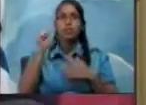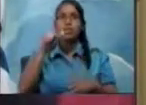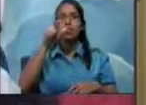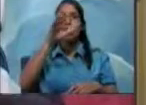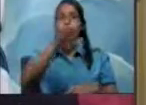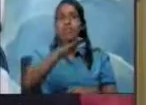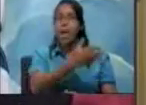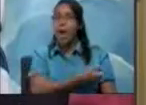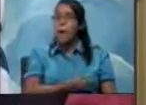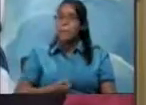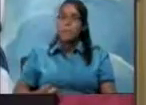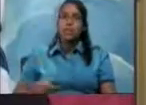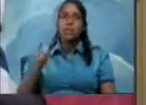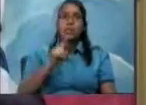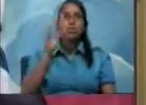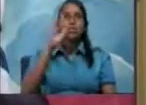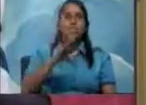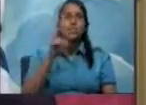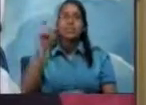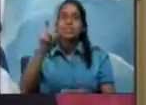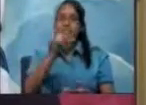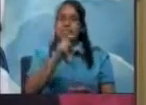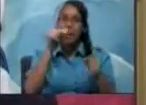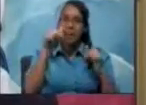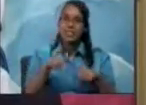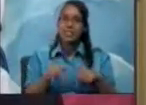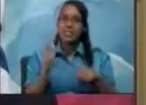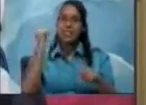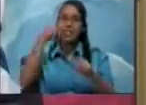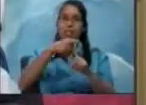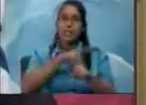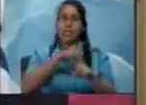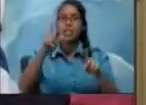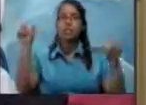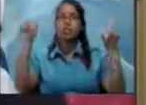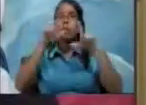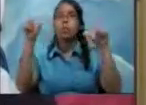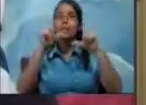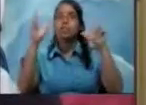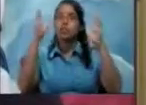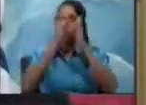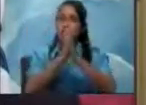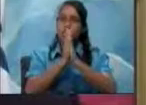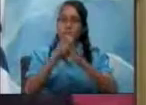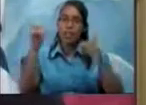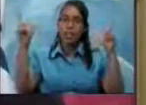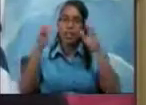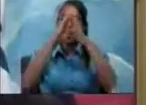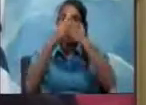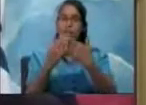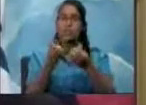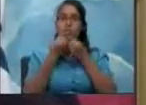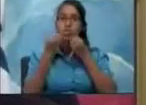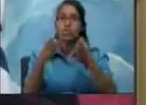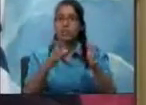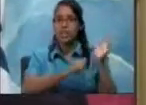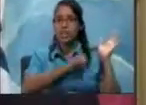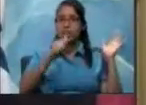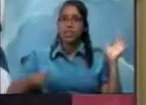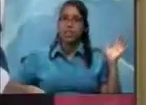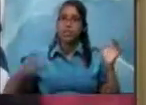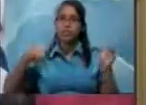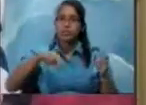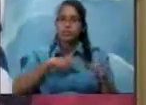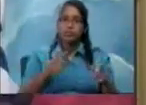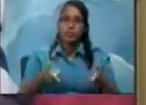hambriento si usted no está necesitado aquí a través de estos matutinos a través de esta palabra de estos consejos Que el Señor nos permite